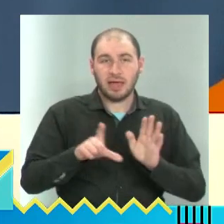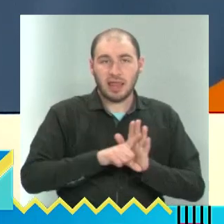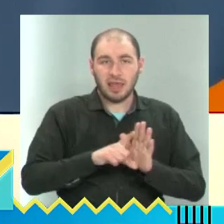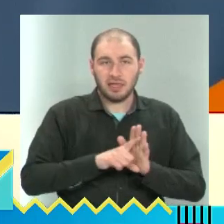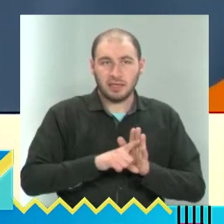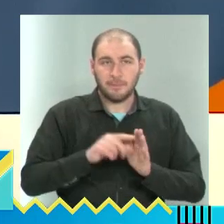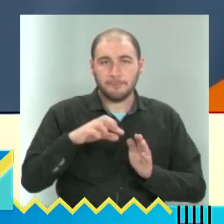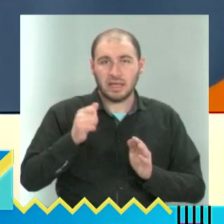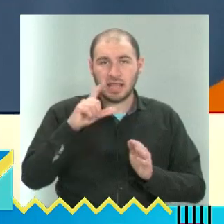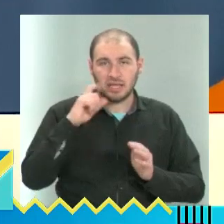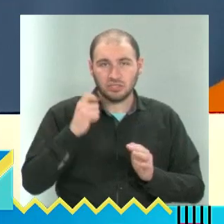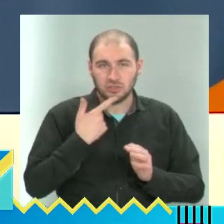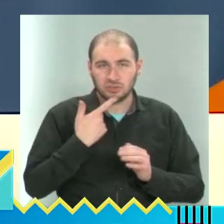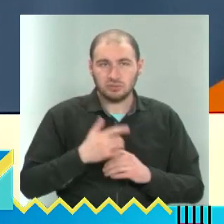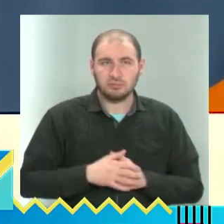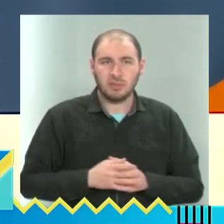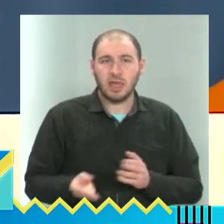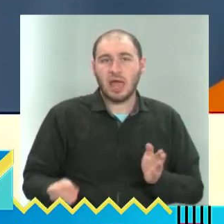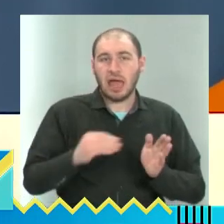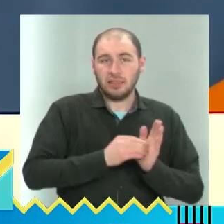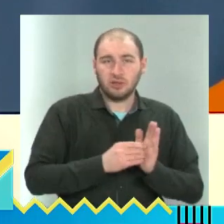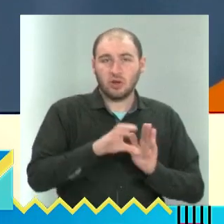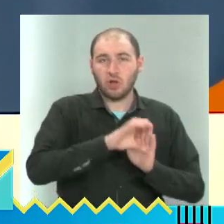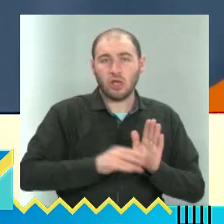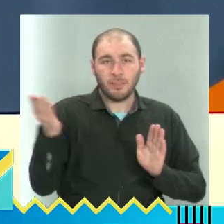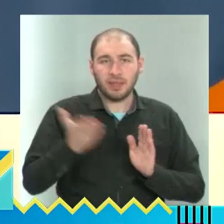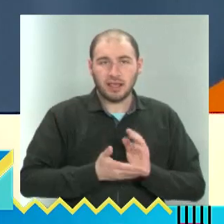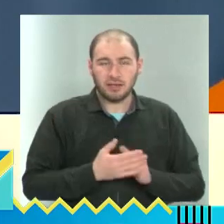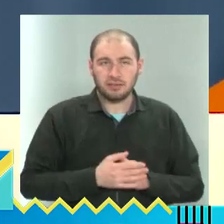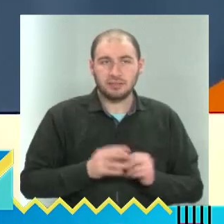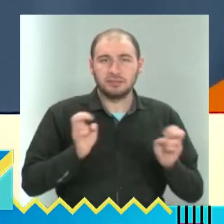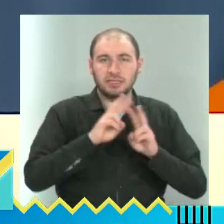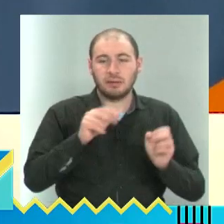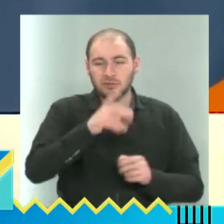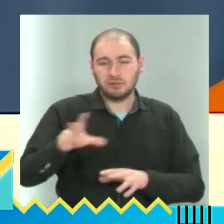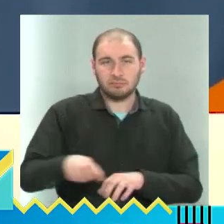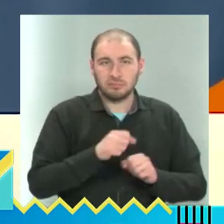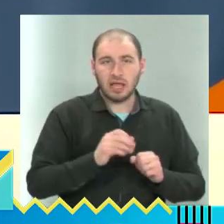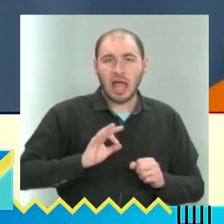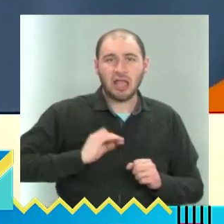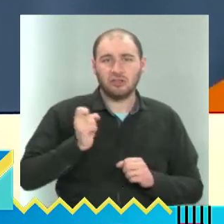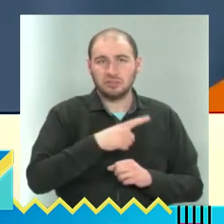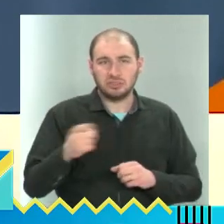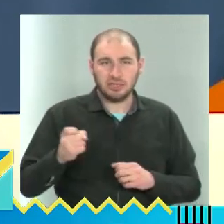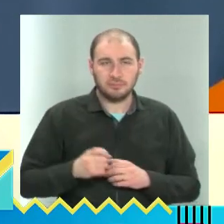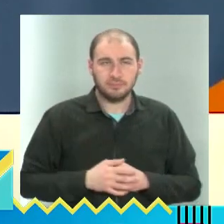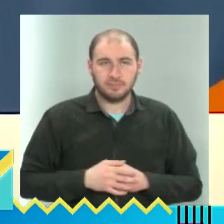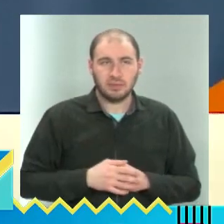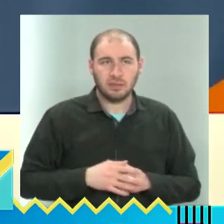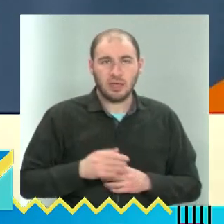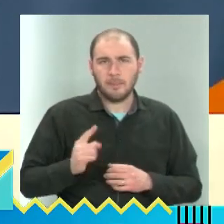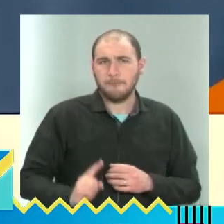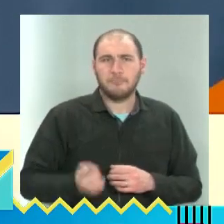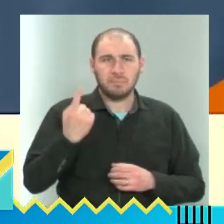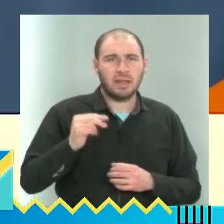ley Palacios, o conocida como la ley Palacios, que incorporó en el Código Penal todo el tema de la trata, que ya tiene más de 100 años, que es pionera en